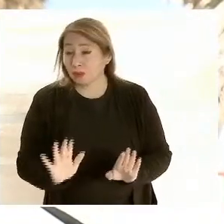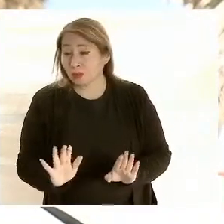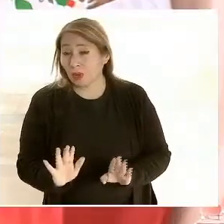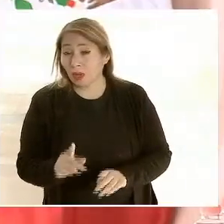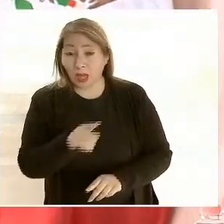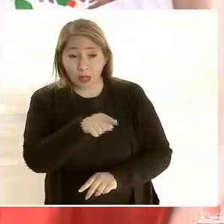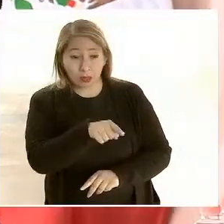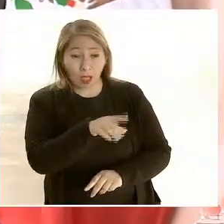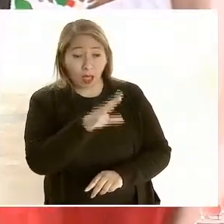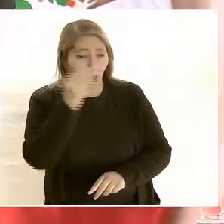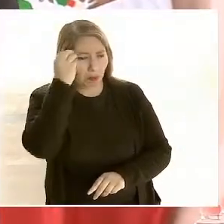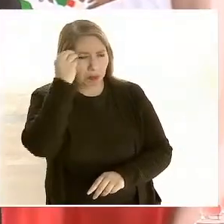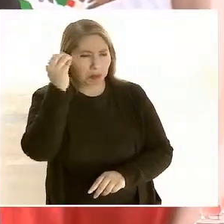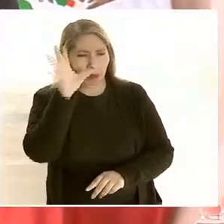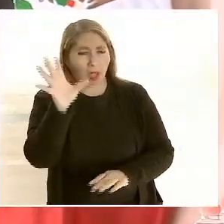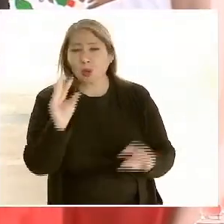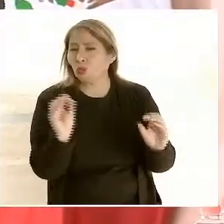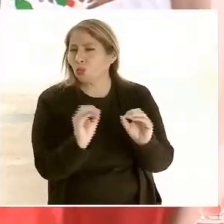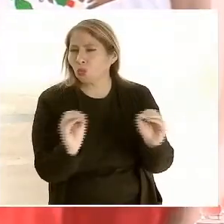que esas acciones